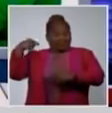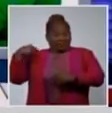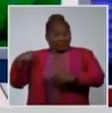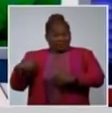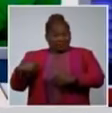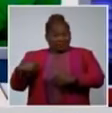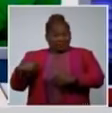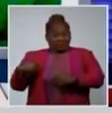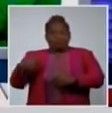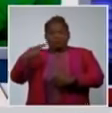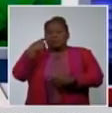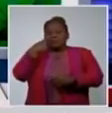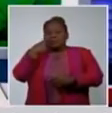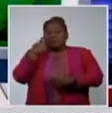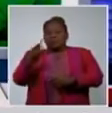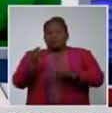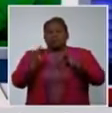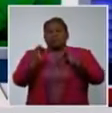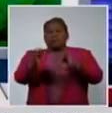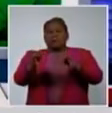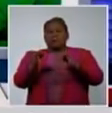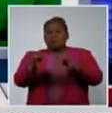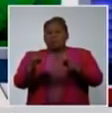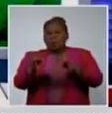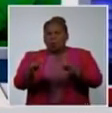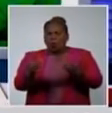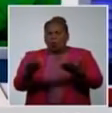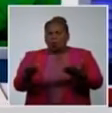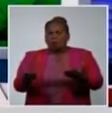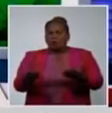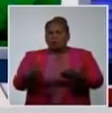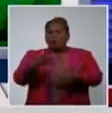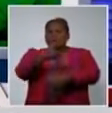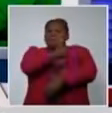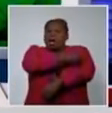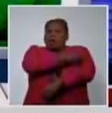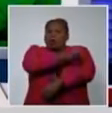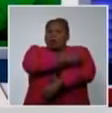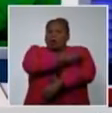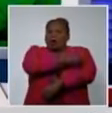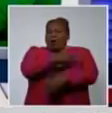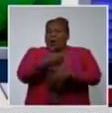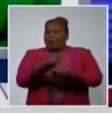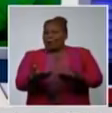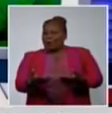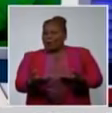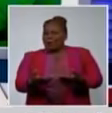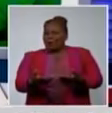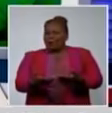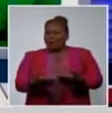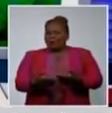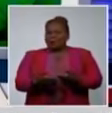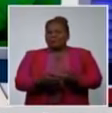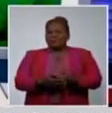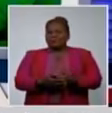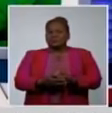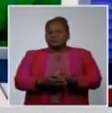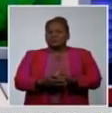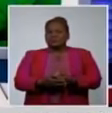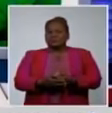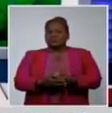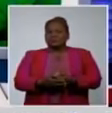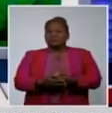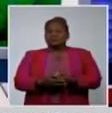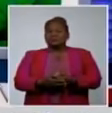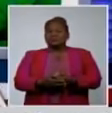harán bastante información sobre la vacunación pero además una algo